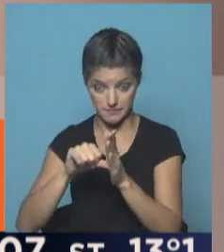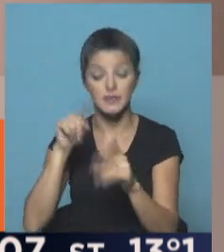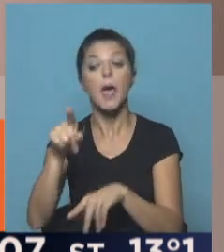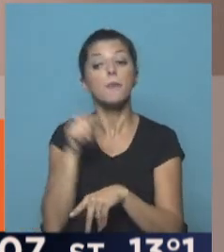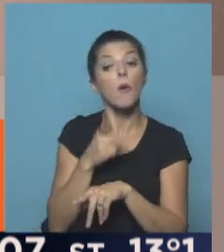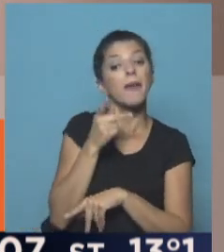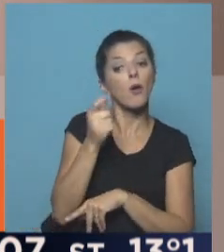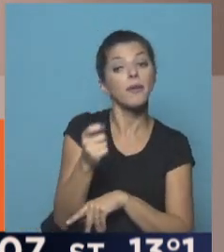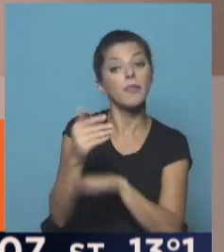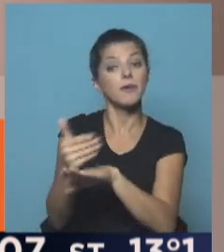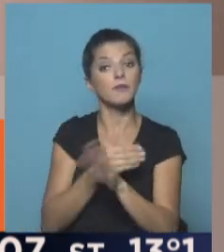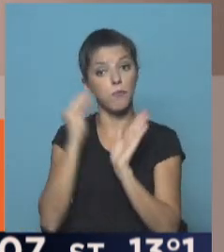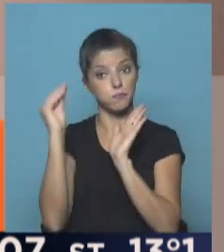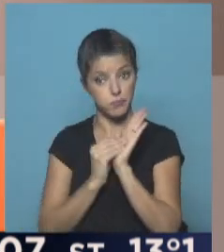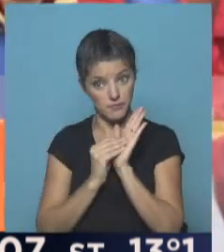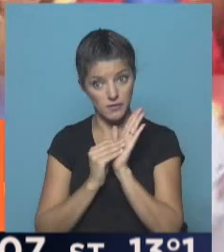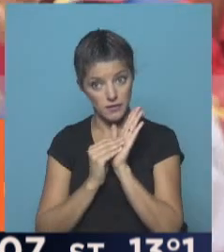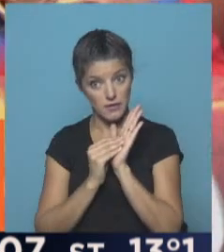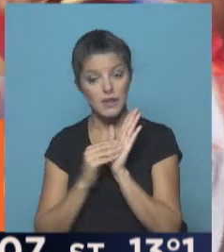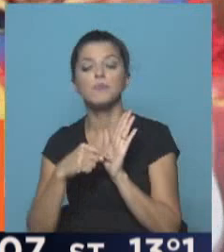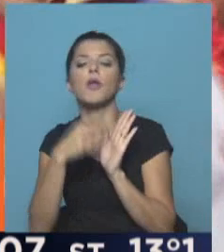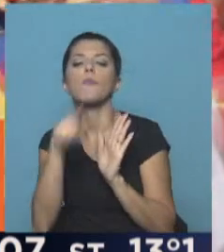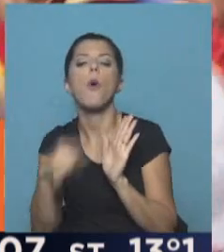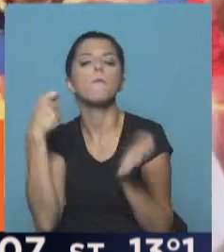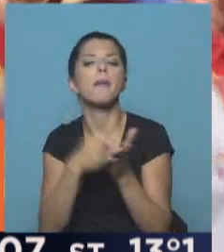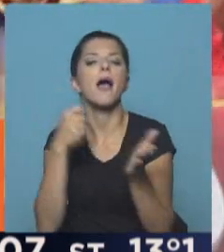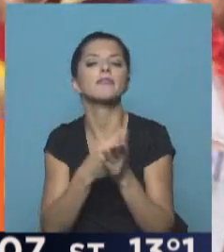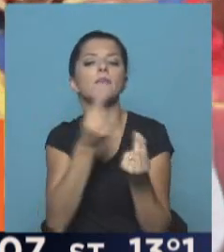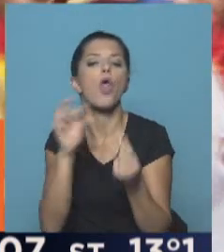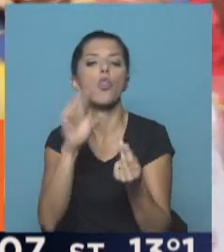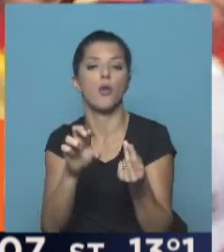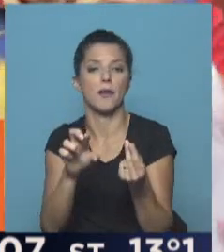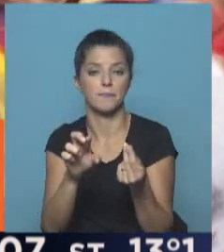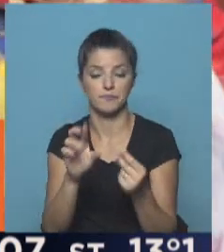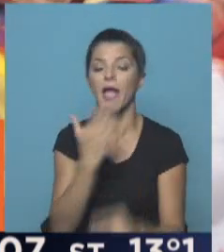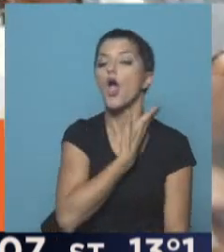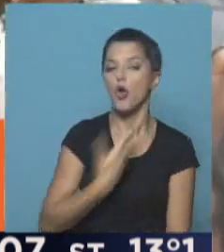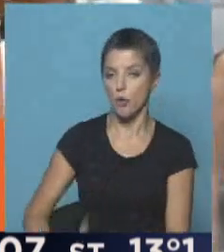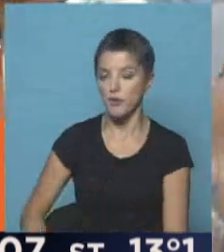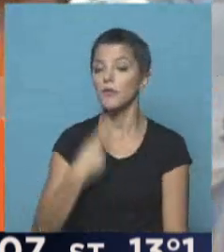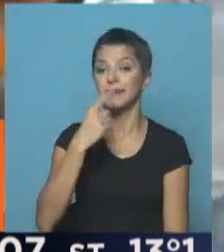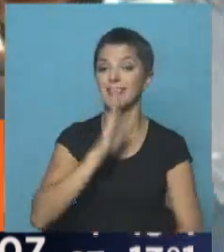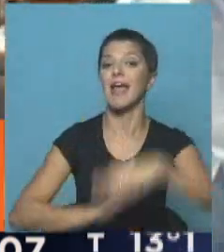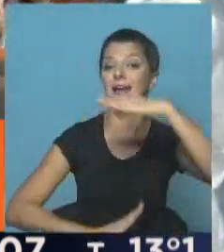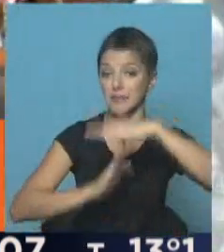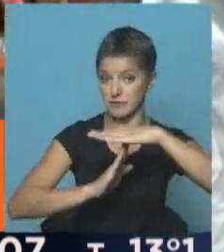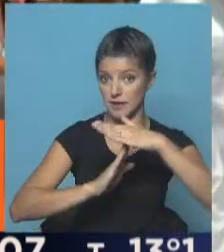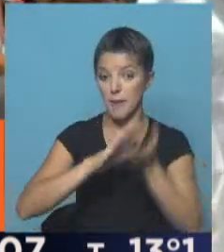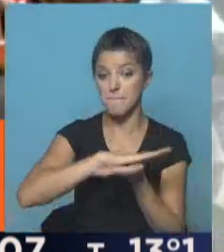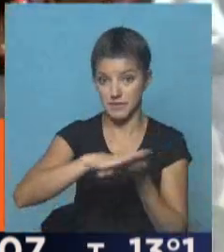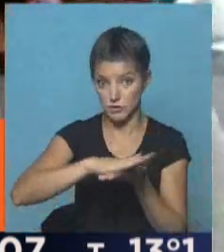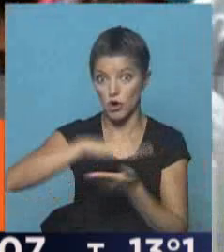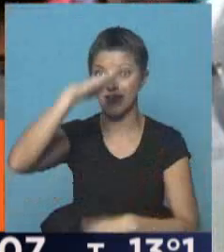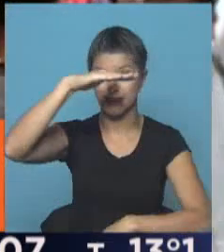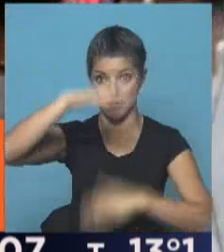y hacer una oferta sobre el precio que pagarían por esos dólares. Lo que pone el gobierno es un límite, un piso y un techo al valor del